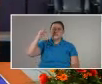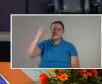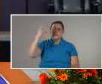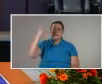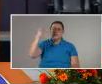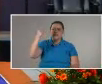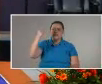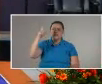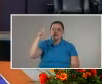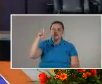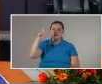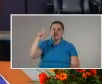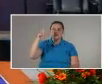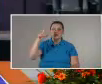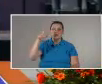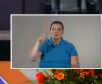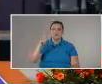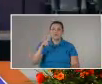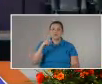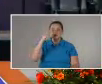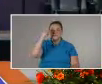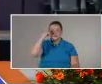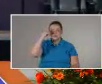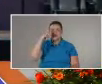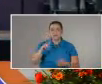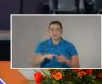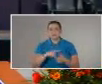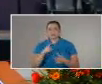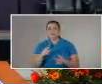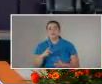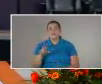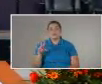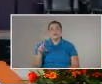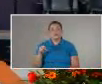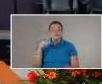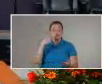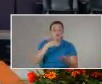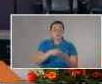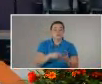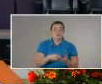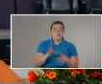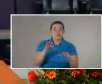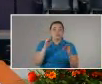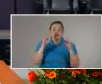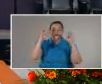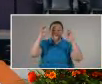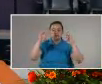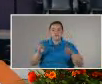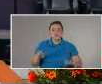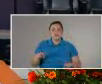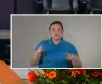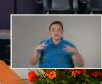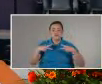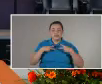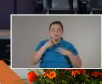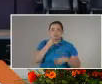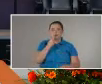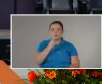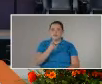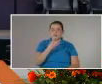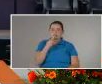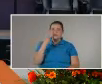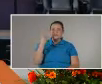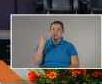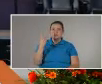llegó X, Y, Z persona, los culpamos a ellos, nos enojamos con ellos. Hay que perdonar. Dios nos